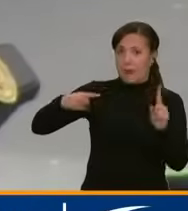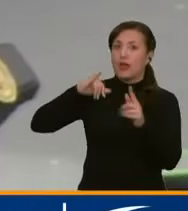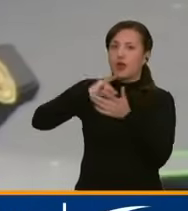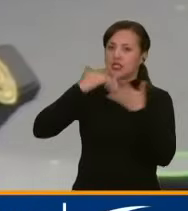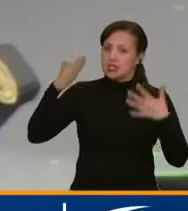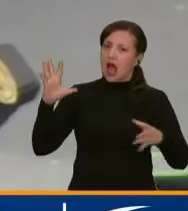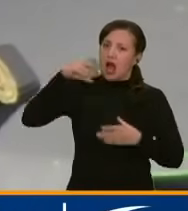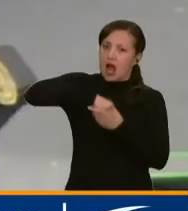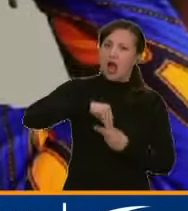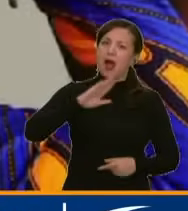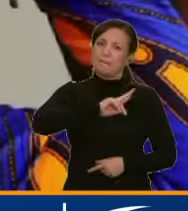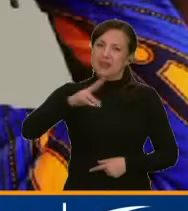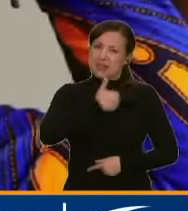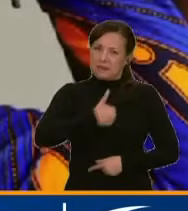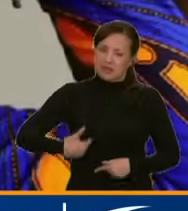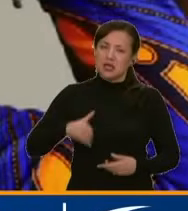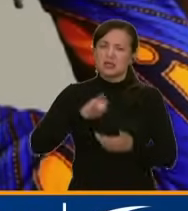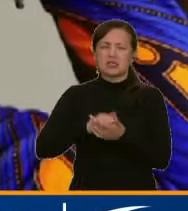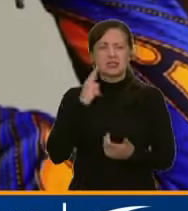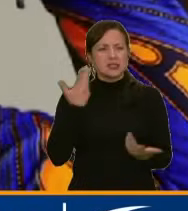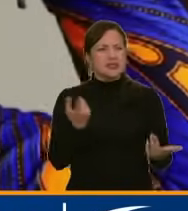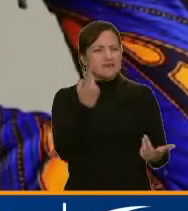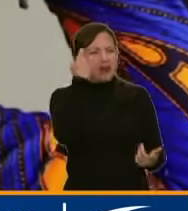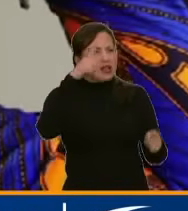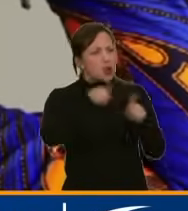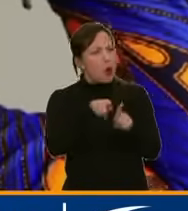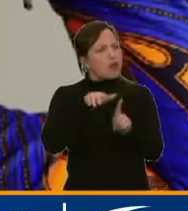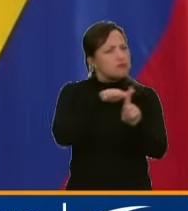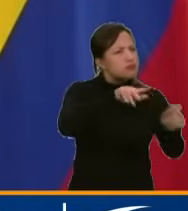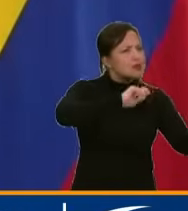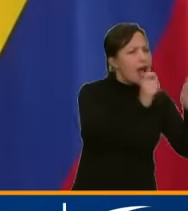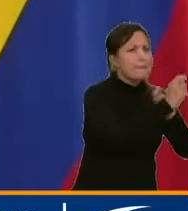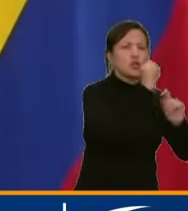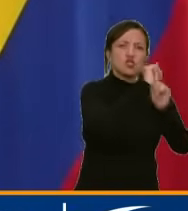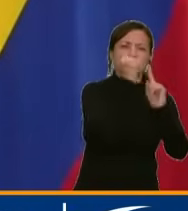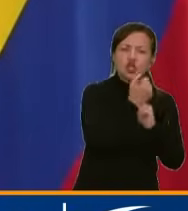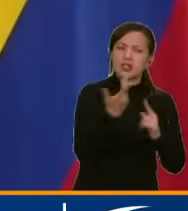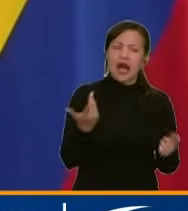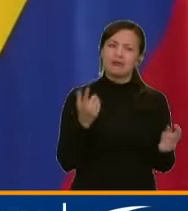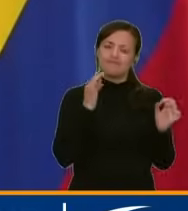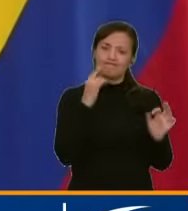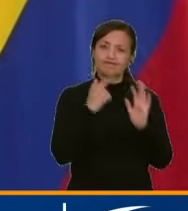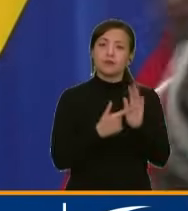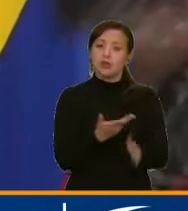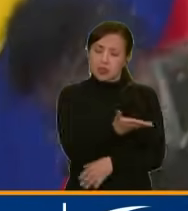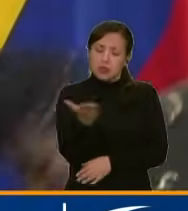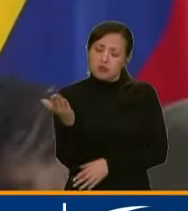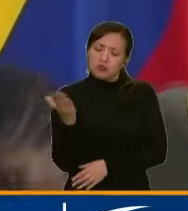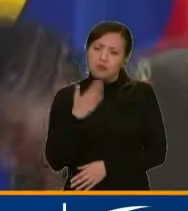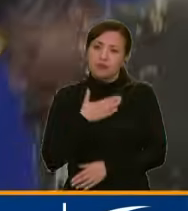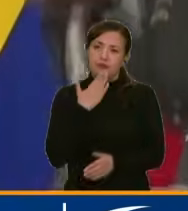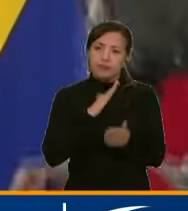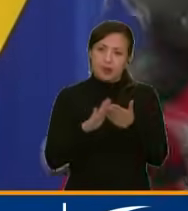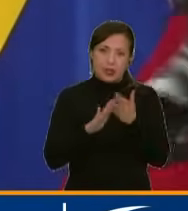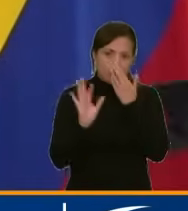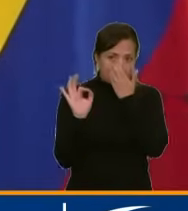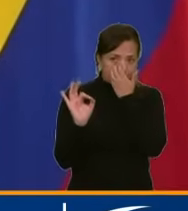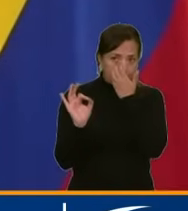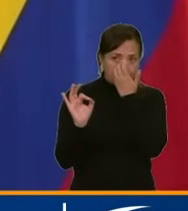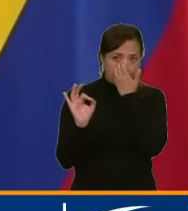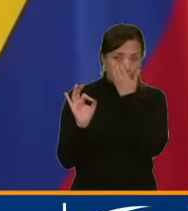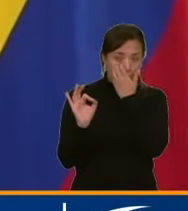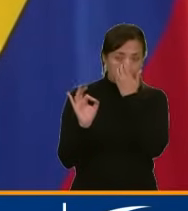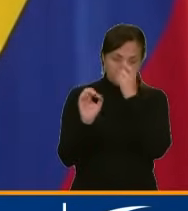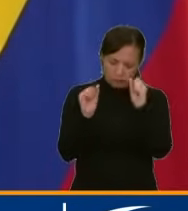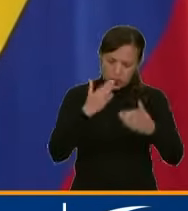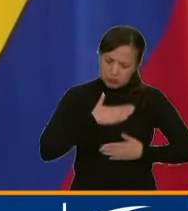por no existir cambios sustanciales en temas sociales no se oculta. Pueden contar conmigo, perdón.